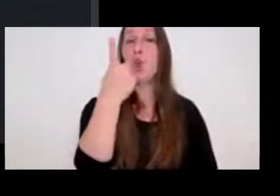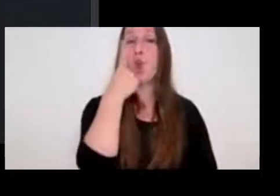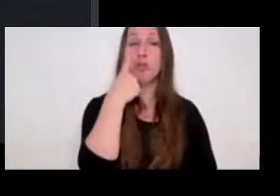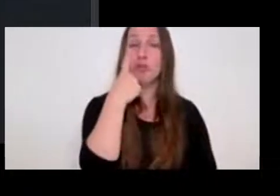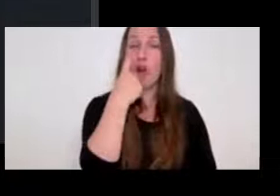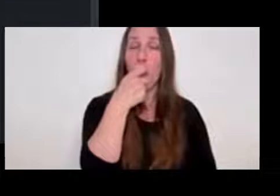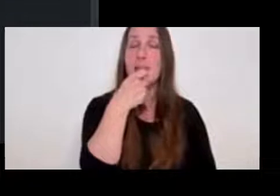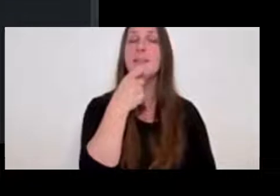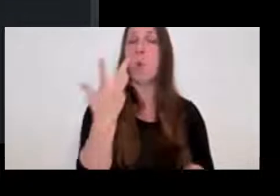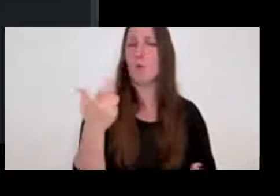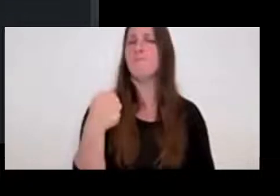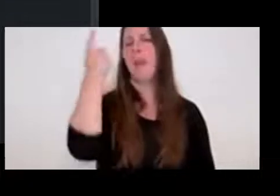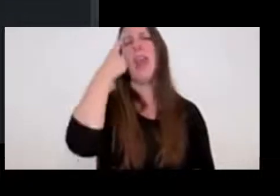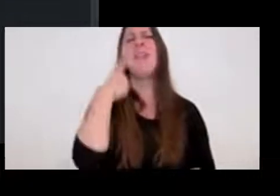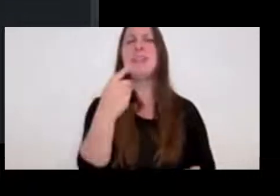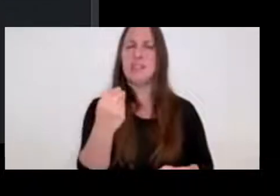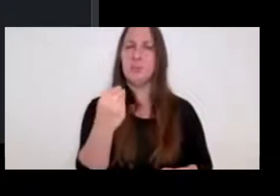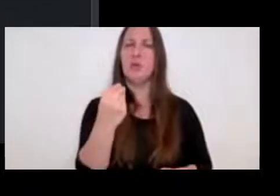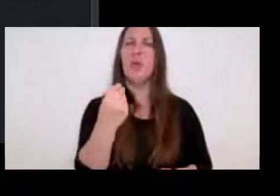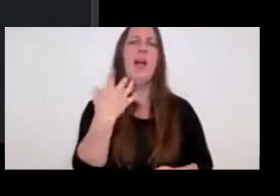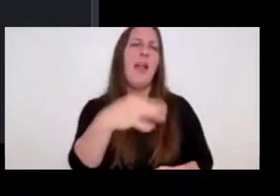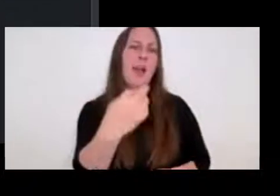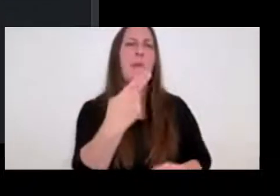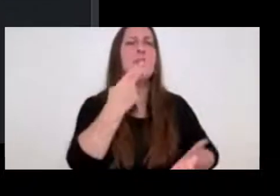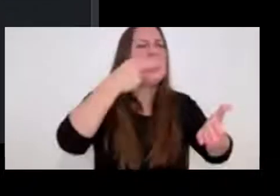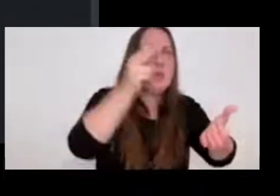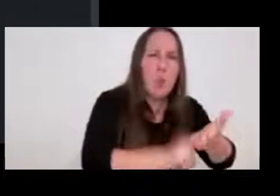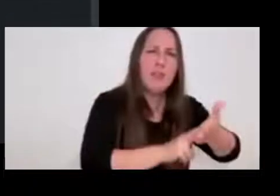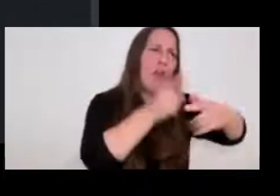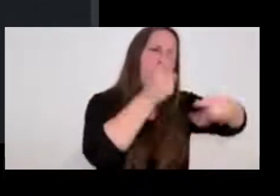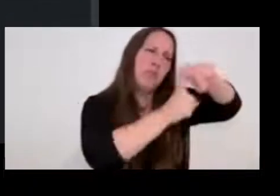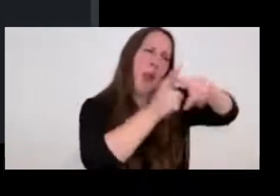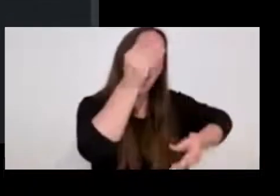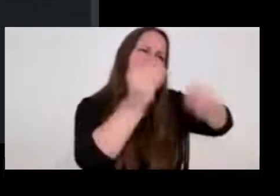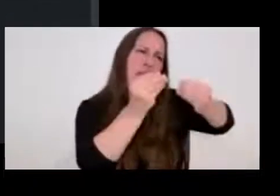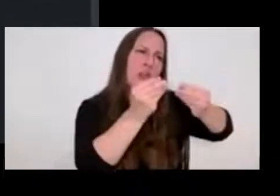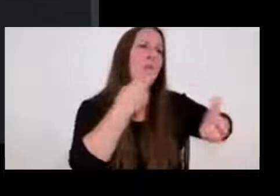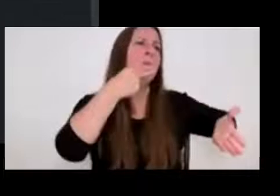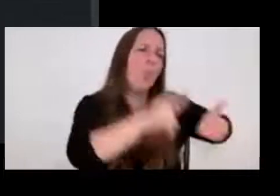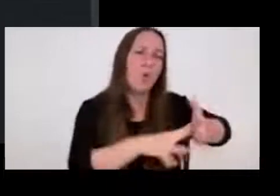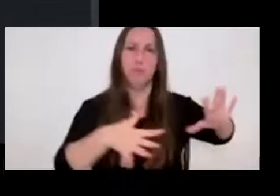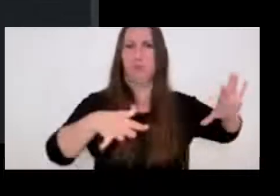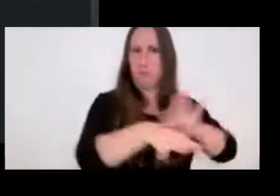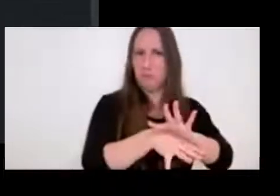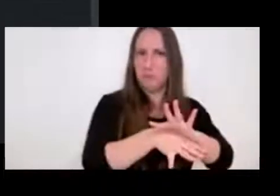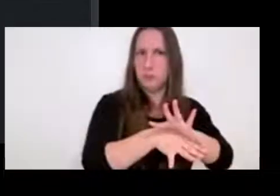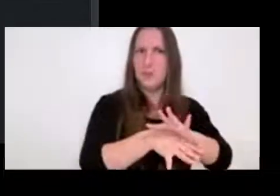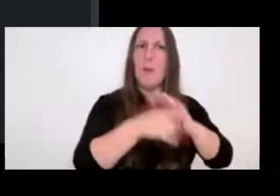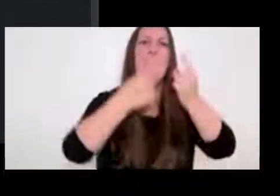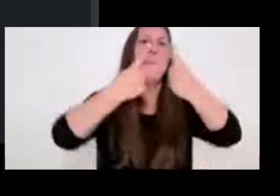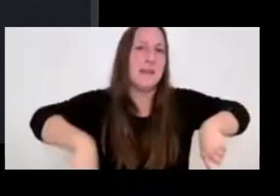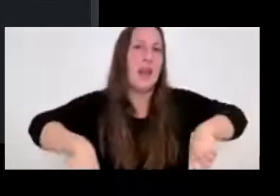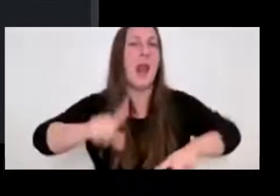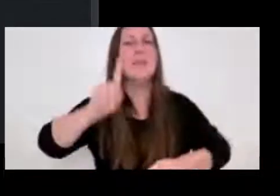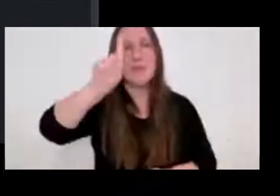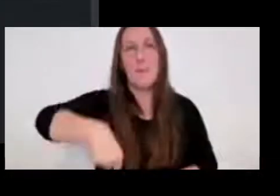puede definir es que hay que verificar una correcta liquidación impositiva y previsional. que los deberes materiales estén bien cumplidos, porque lo que hay que